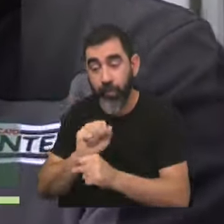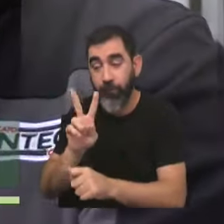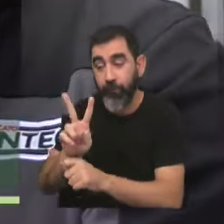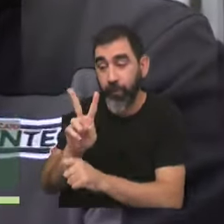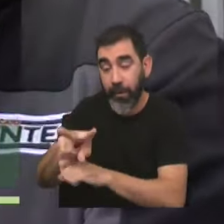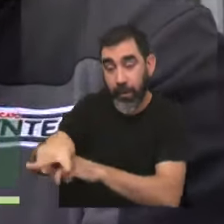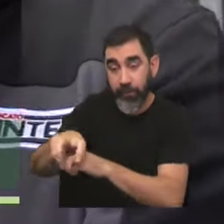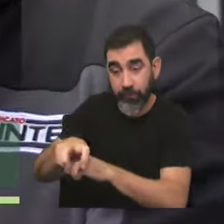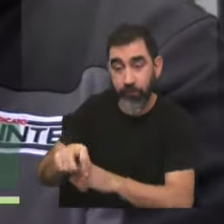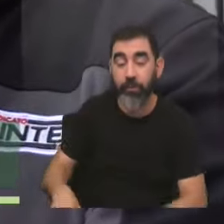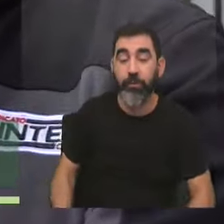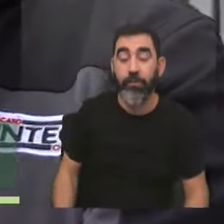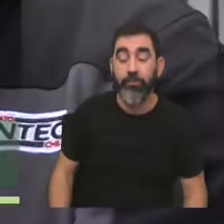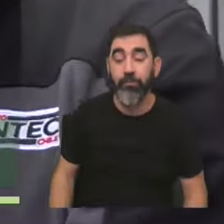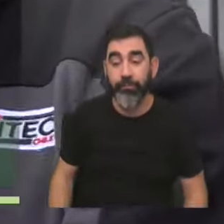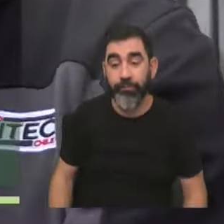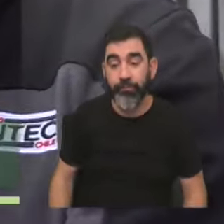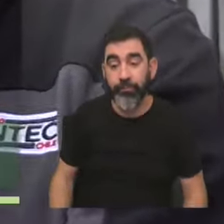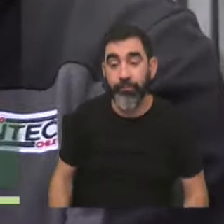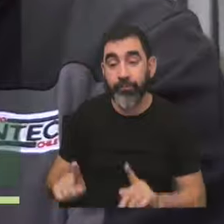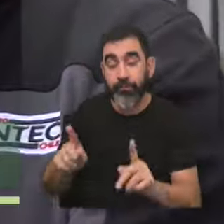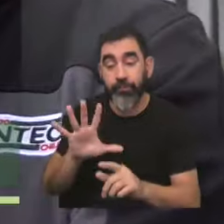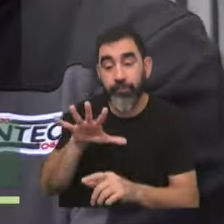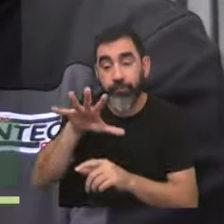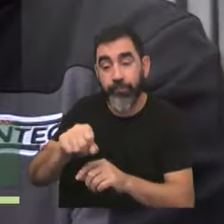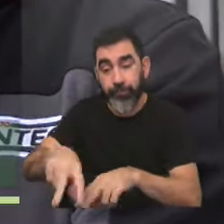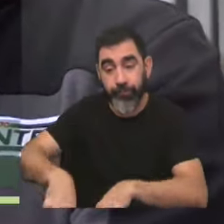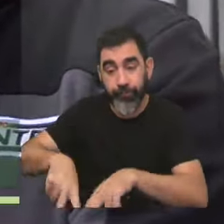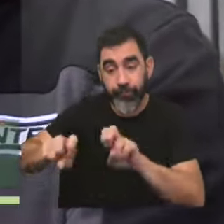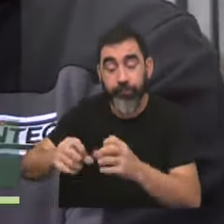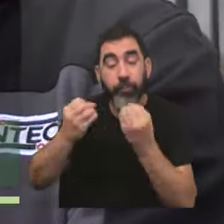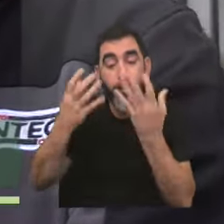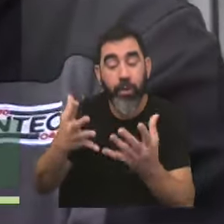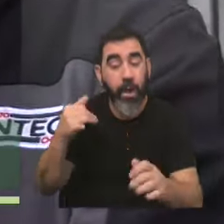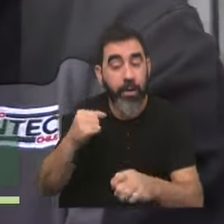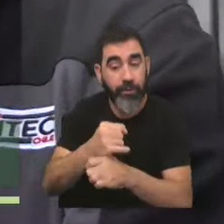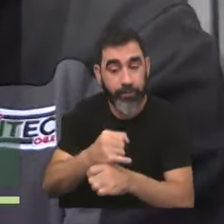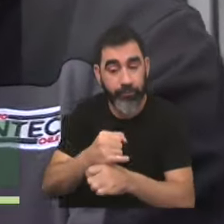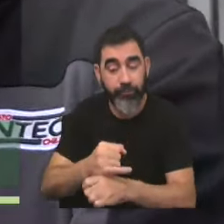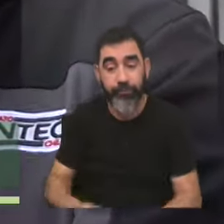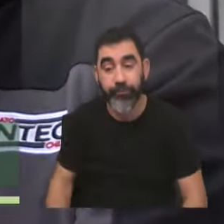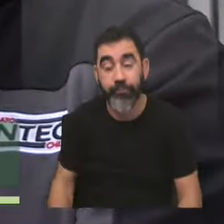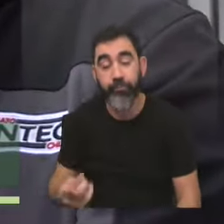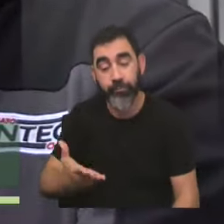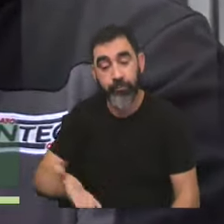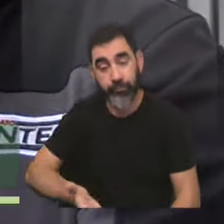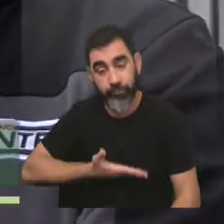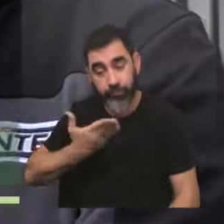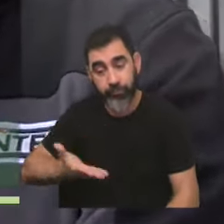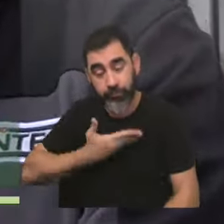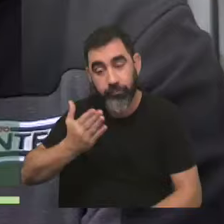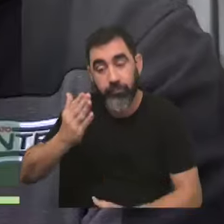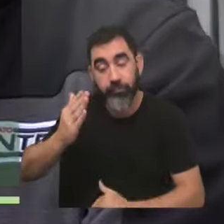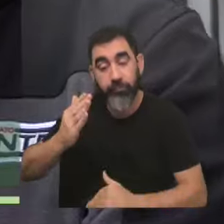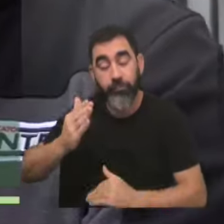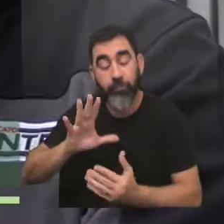los controles y a su vez también mayor compromiso en la investigación de las causas de los siniestros por estábamos reclamando hace mucho tiempo la construcción